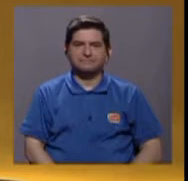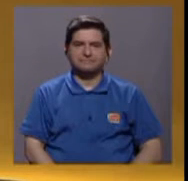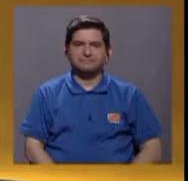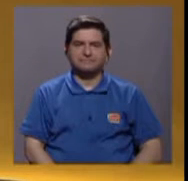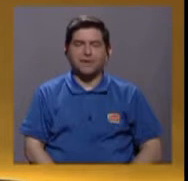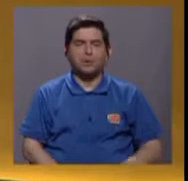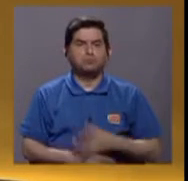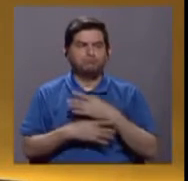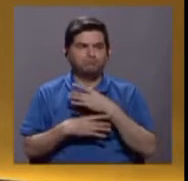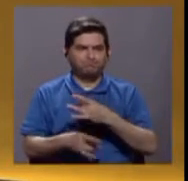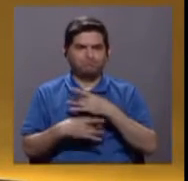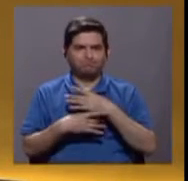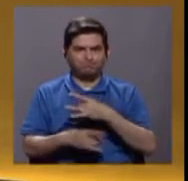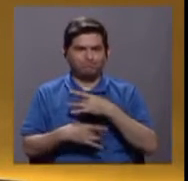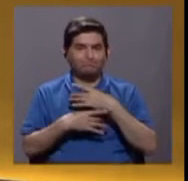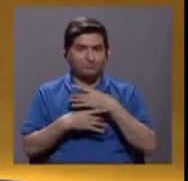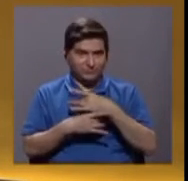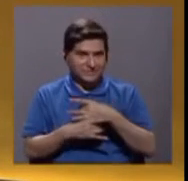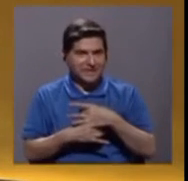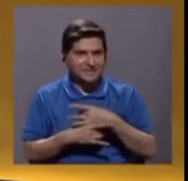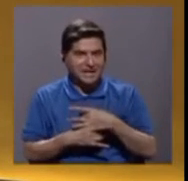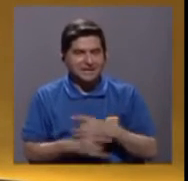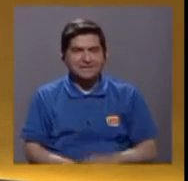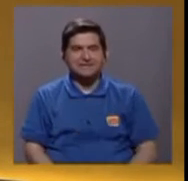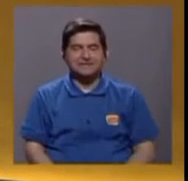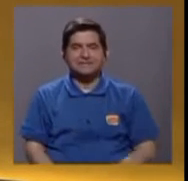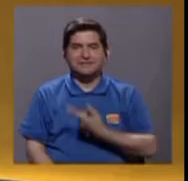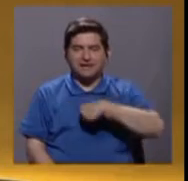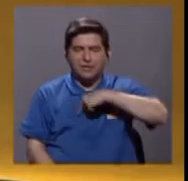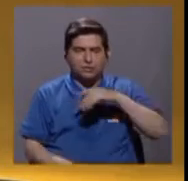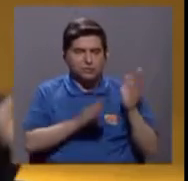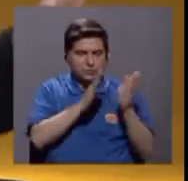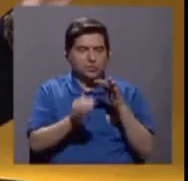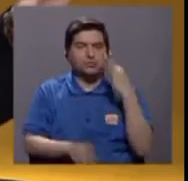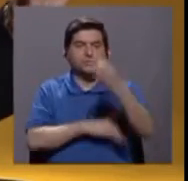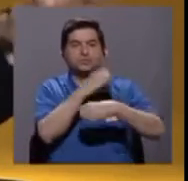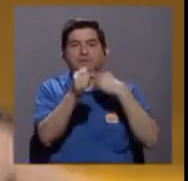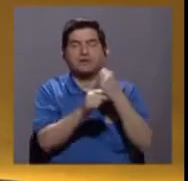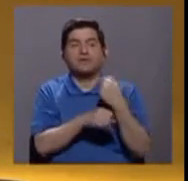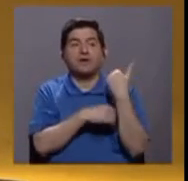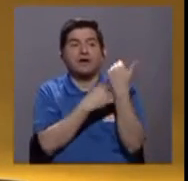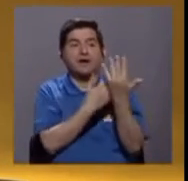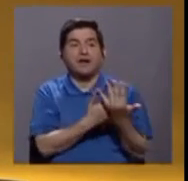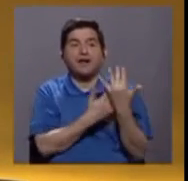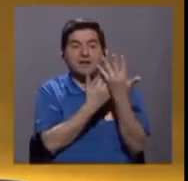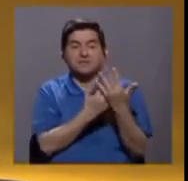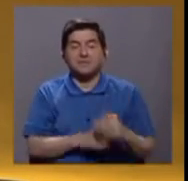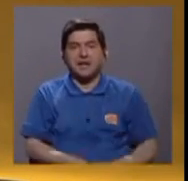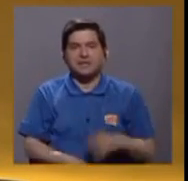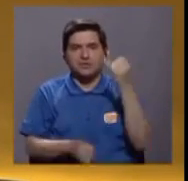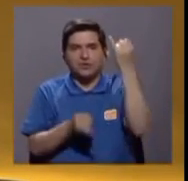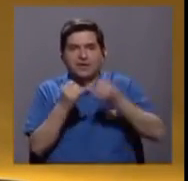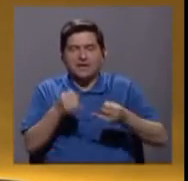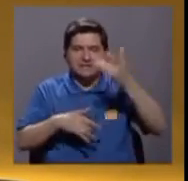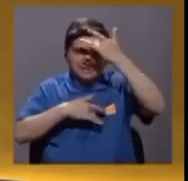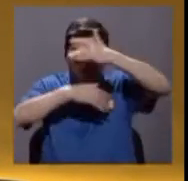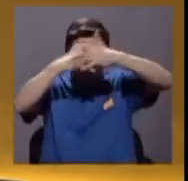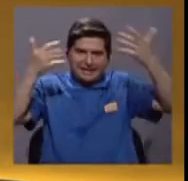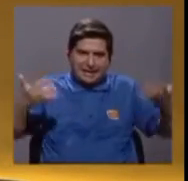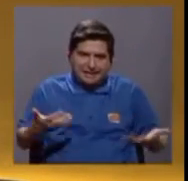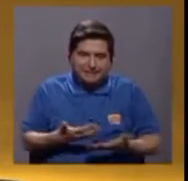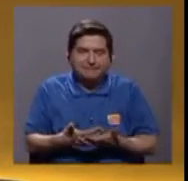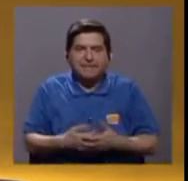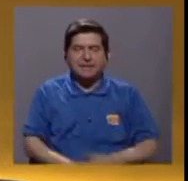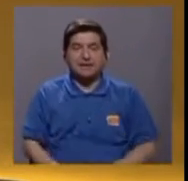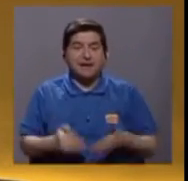sería interesante que fuéramos preparando para el año entrante, esperando que el año entrante se acabe la pandemia,